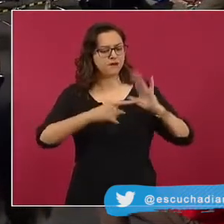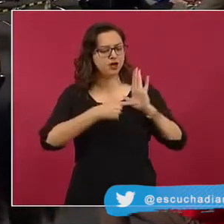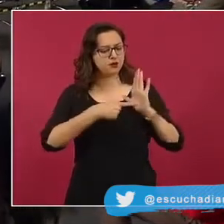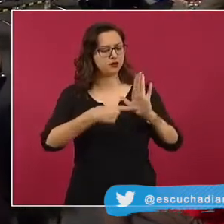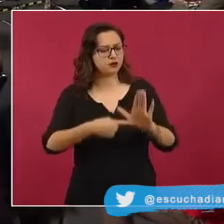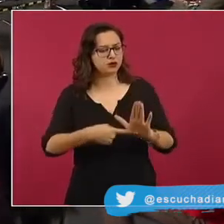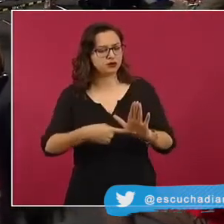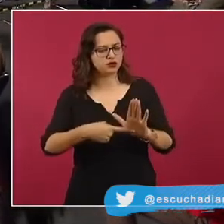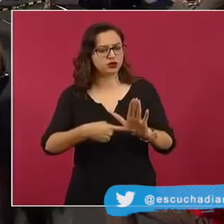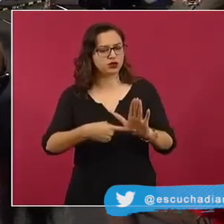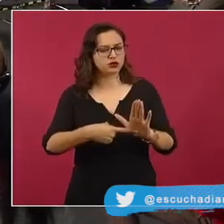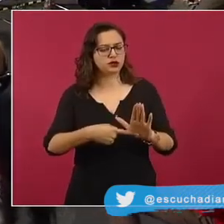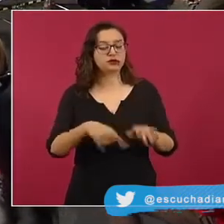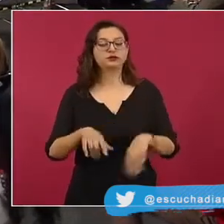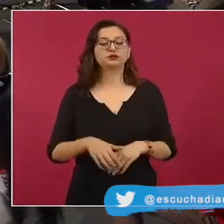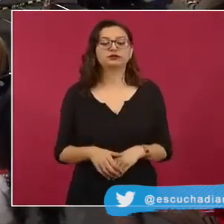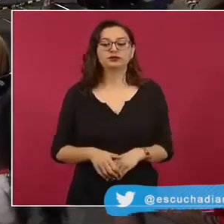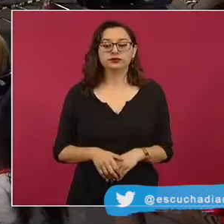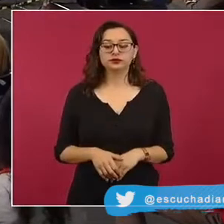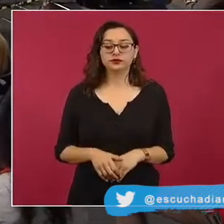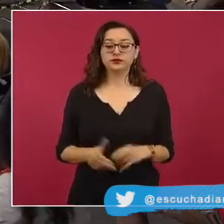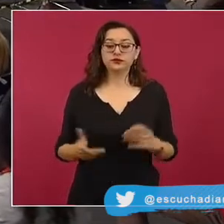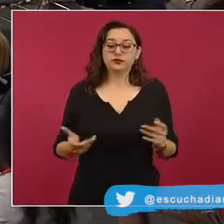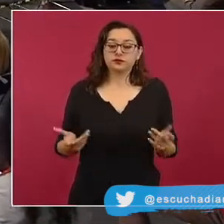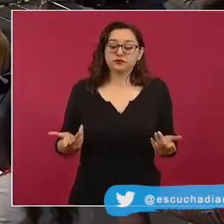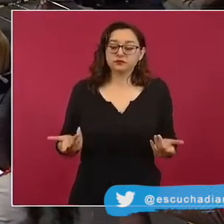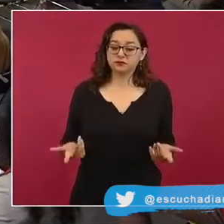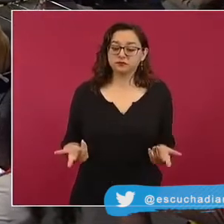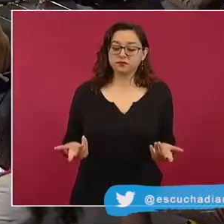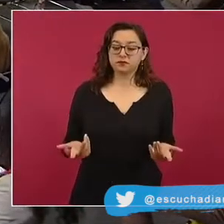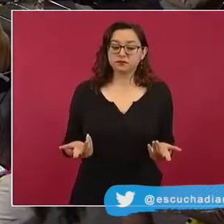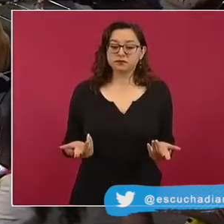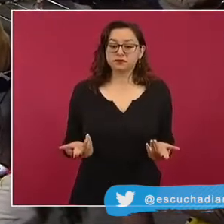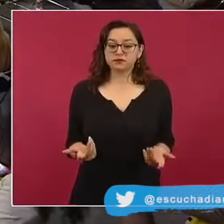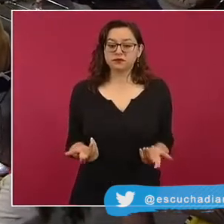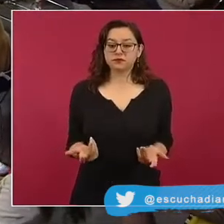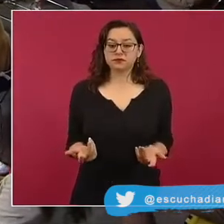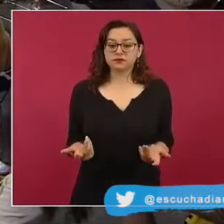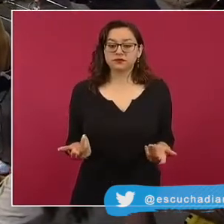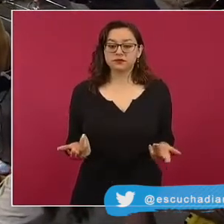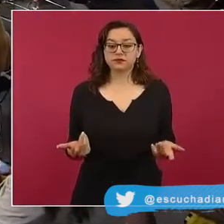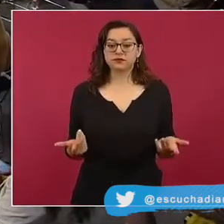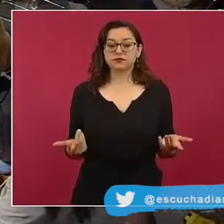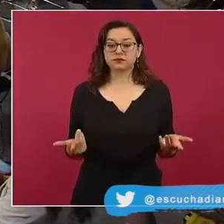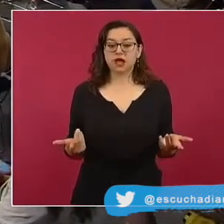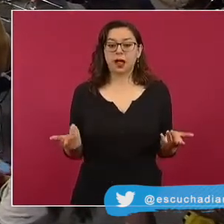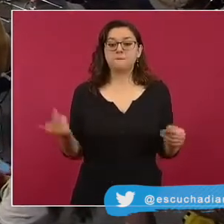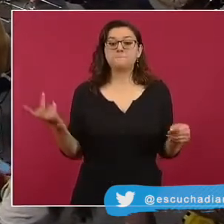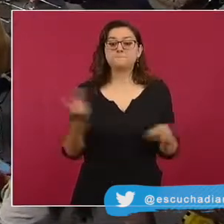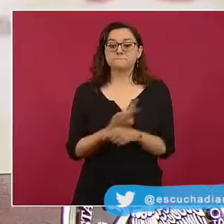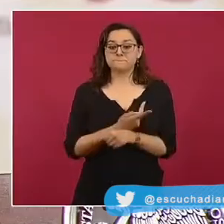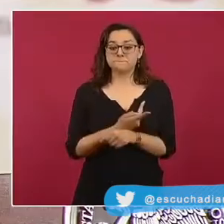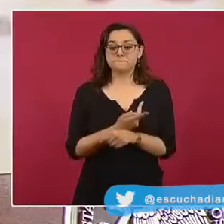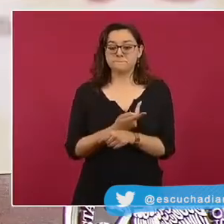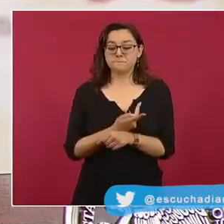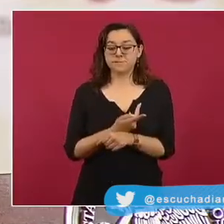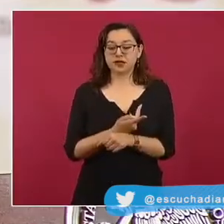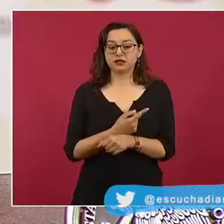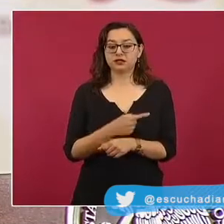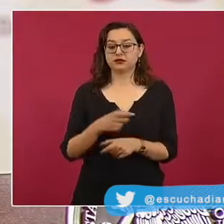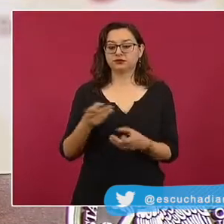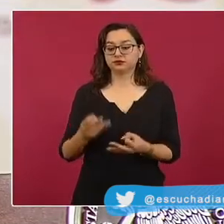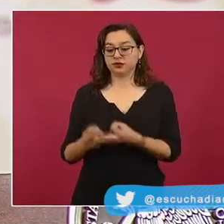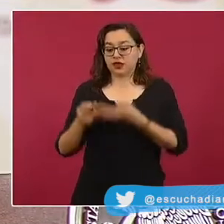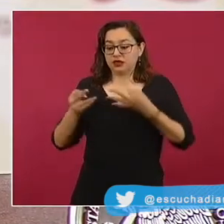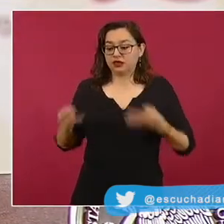gobierno del presidente y el utilizar el periodismo como mecanismo de extorsión es una de las expresiones más ruines de la corrupción que